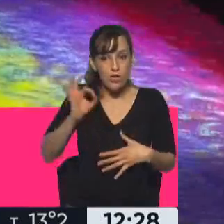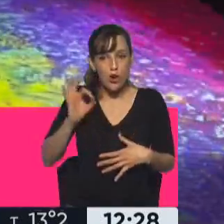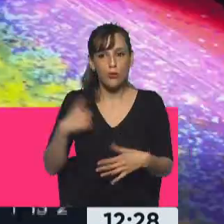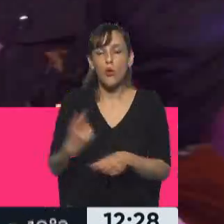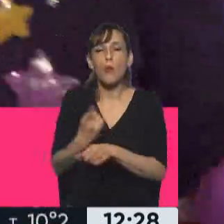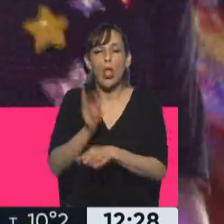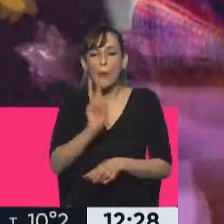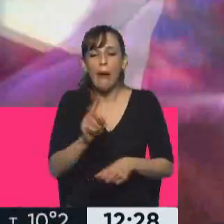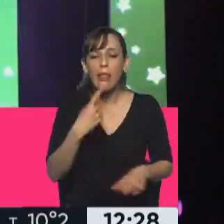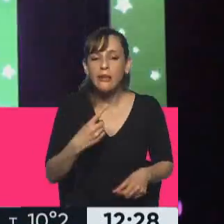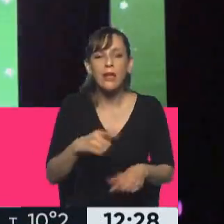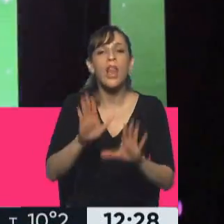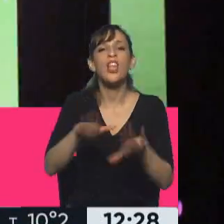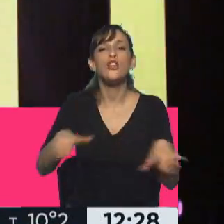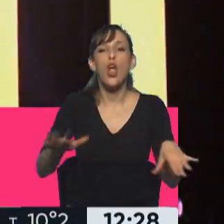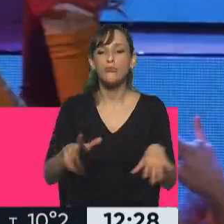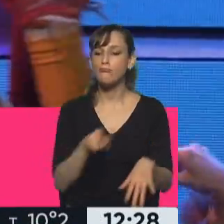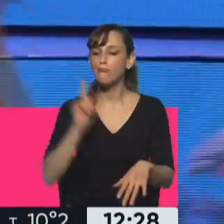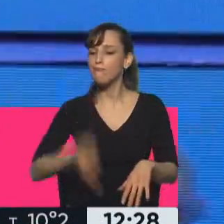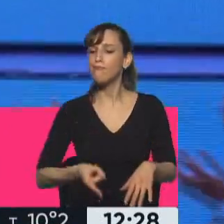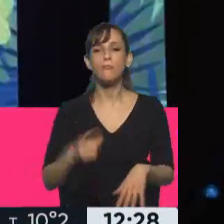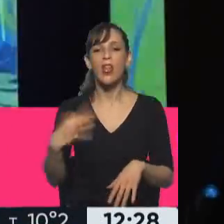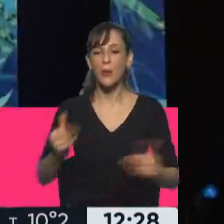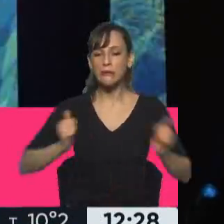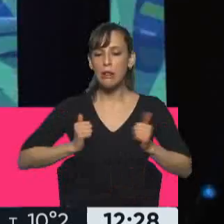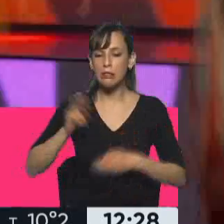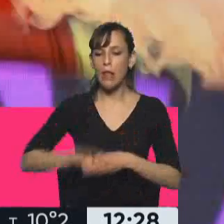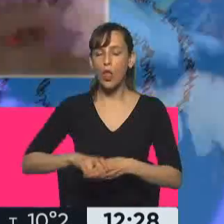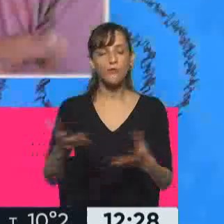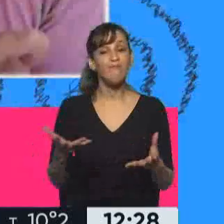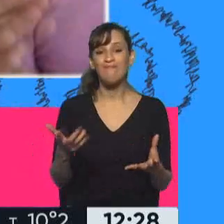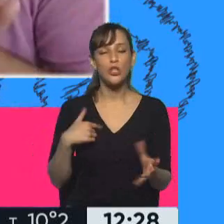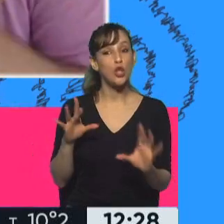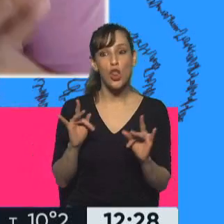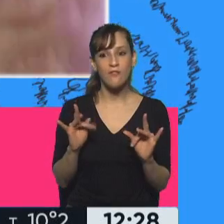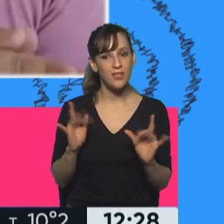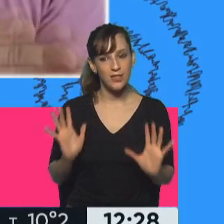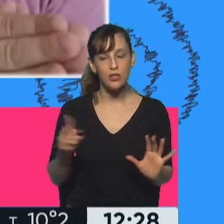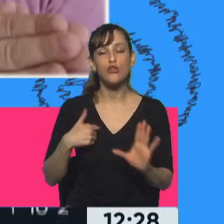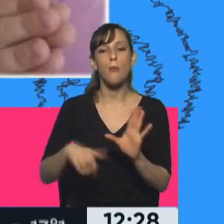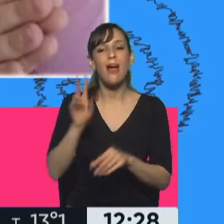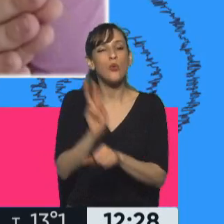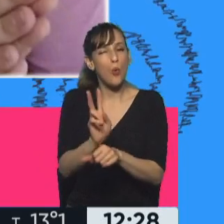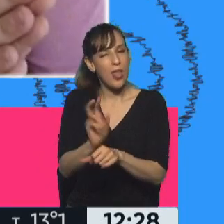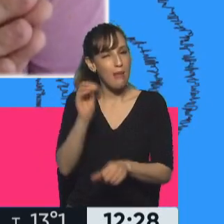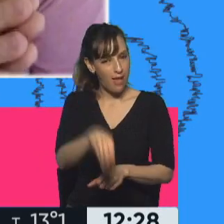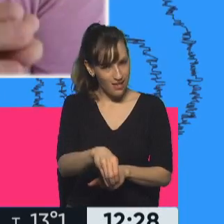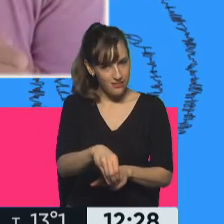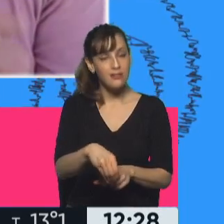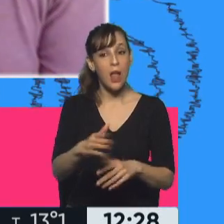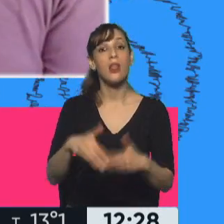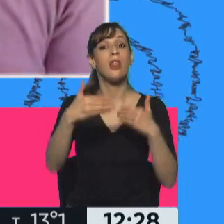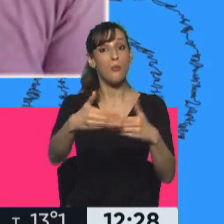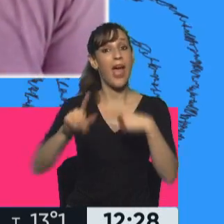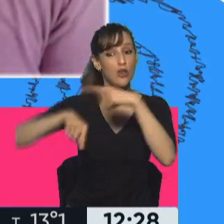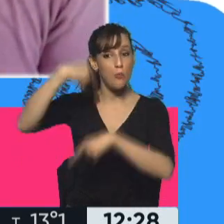viendo que seguridad digan vuelvan a sus lugares, por favor. No, me prefiero seguir cuidándonos un poquito más, volver muy con bien. Todo el año que